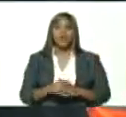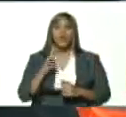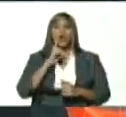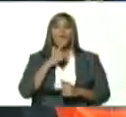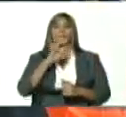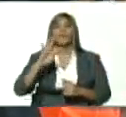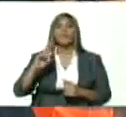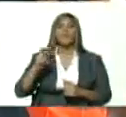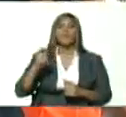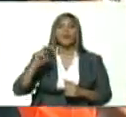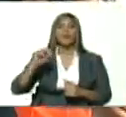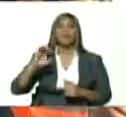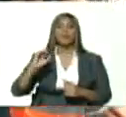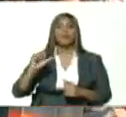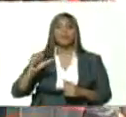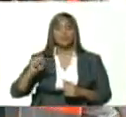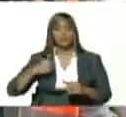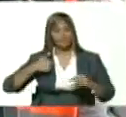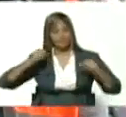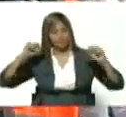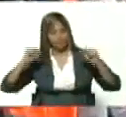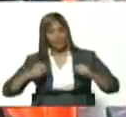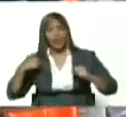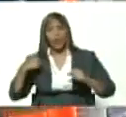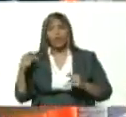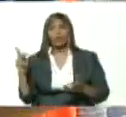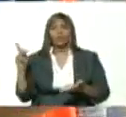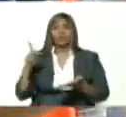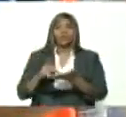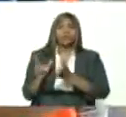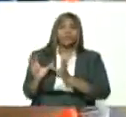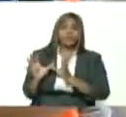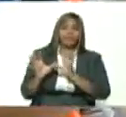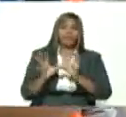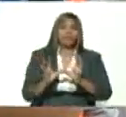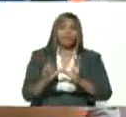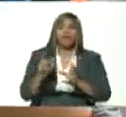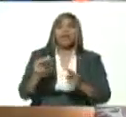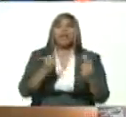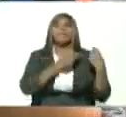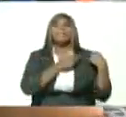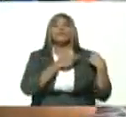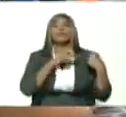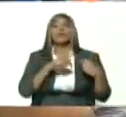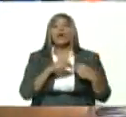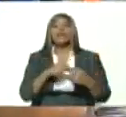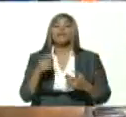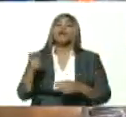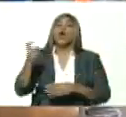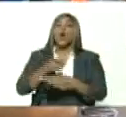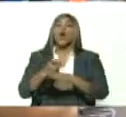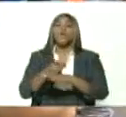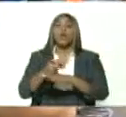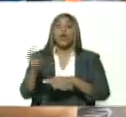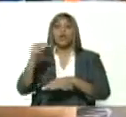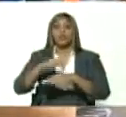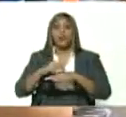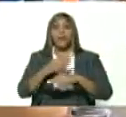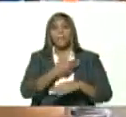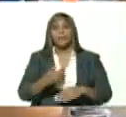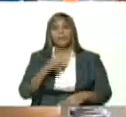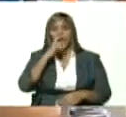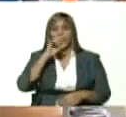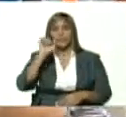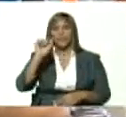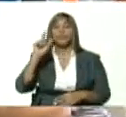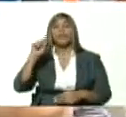Garcés. Sí, estamos hoy acá, el equipo de trabajo que ha sido designado por nuestro gobierno nacional, quien a través de la